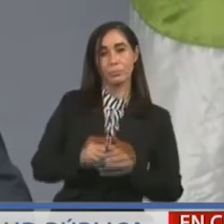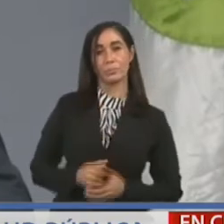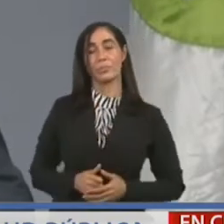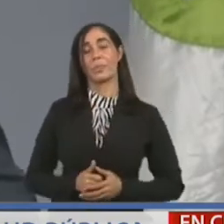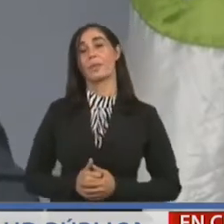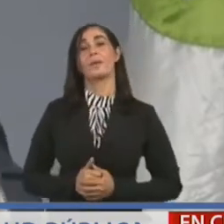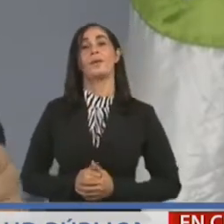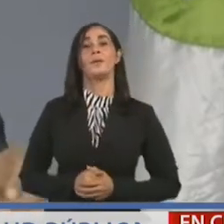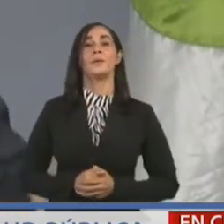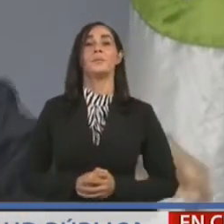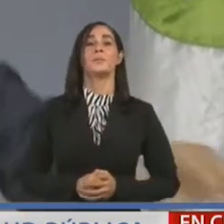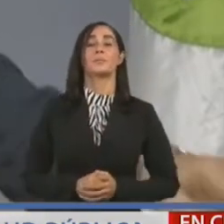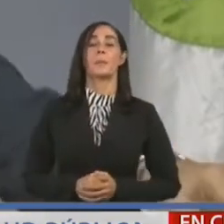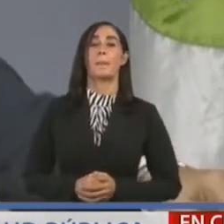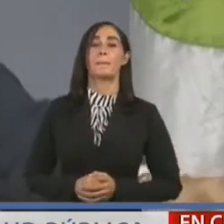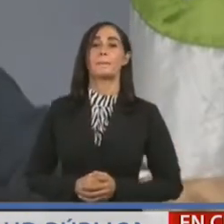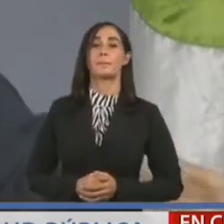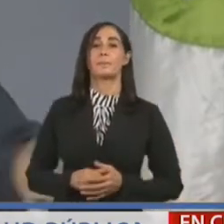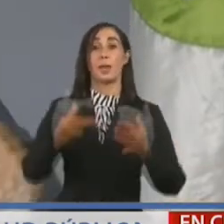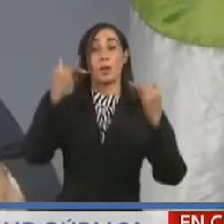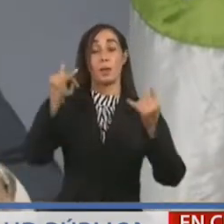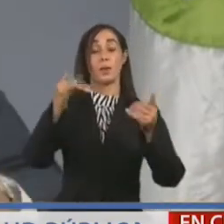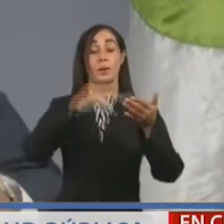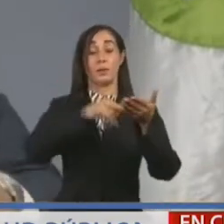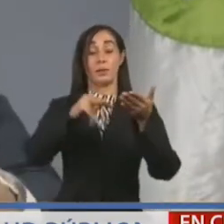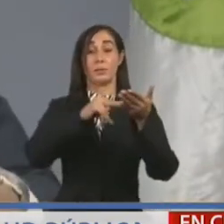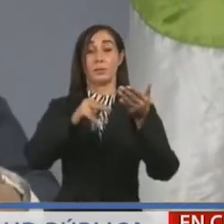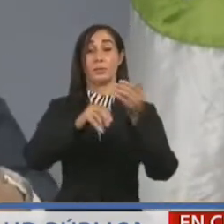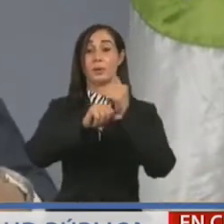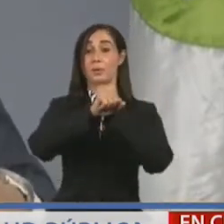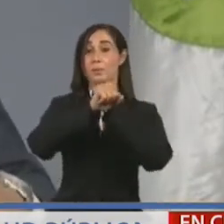Pasamos inmediatamente a dar lectura al boletín